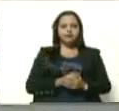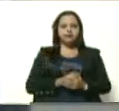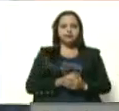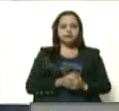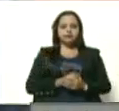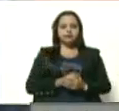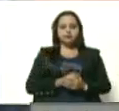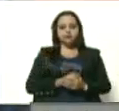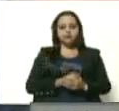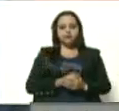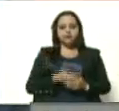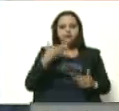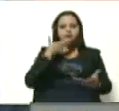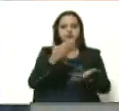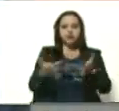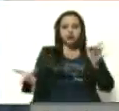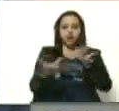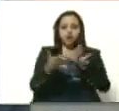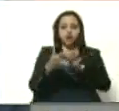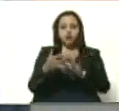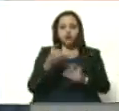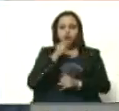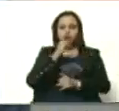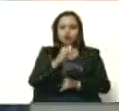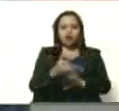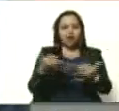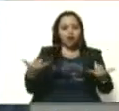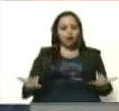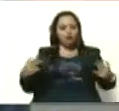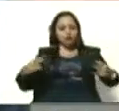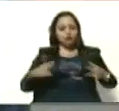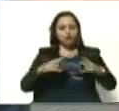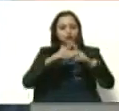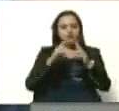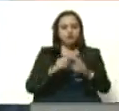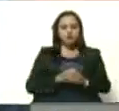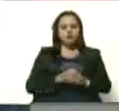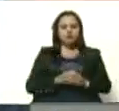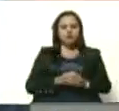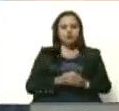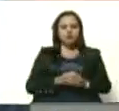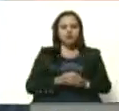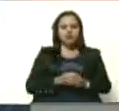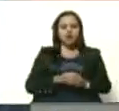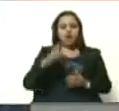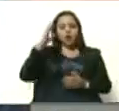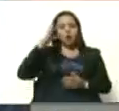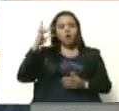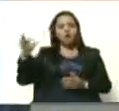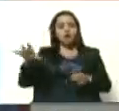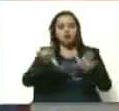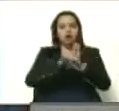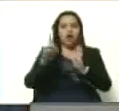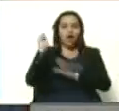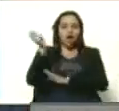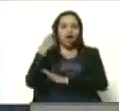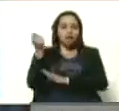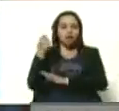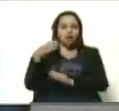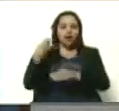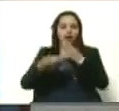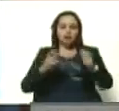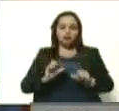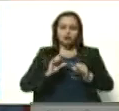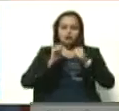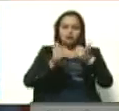Sí, gracias por el contacto informativo. Acá nos encontramos en las instalaciones del Consejo Legislativo del Estado Apure, en donde se está dando